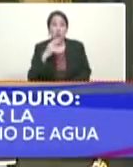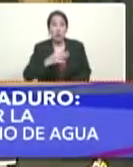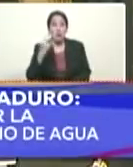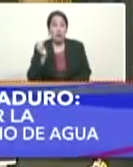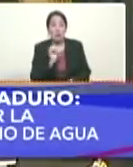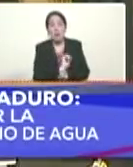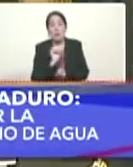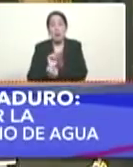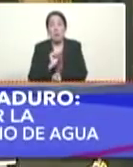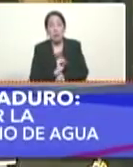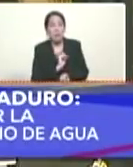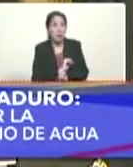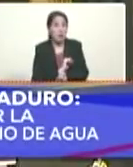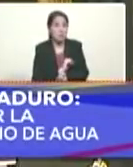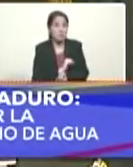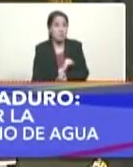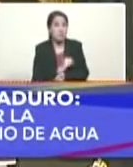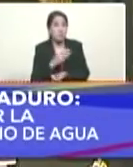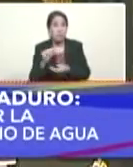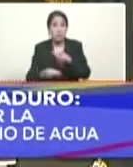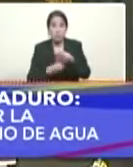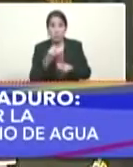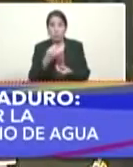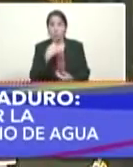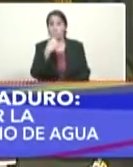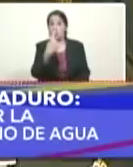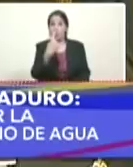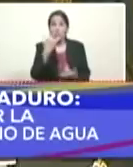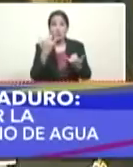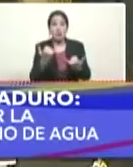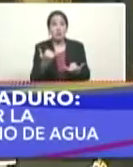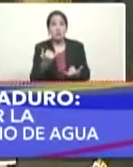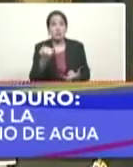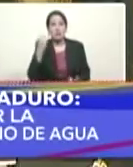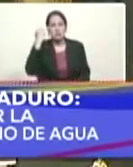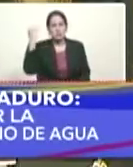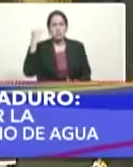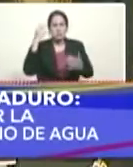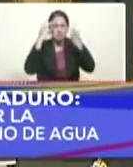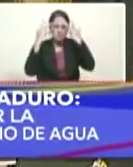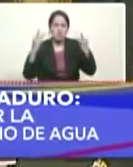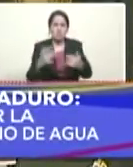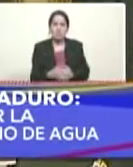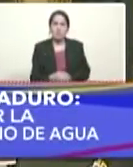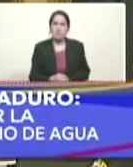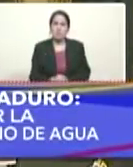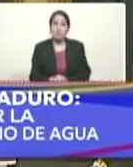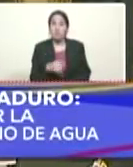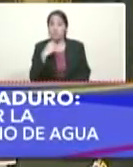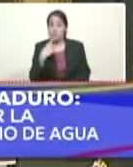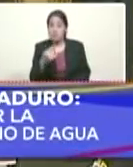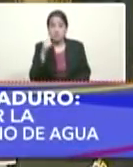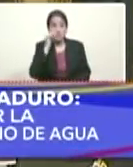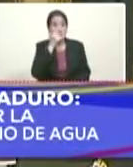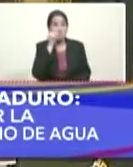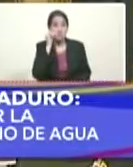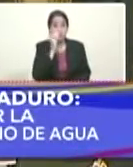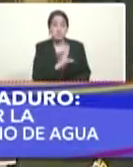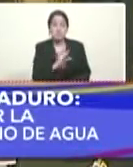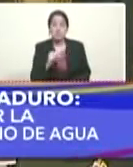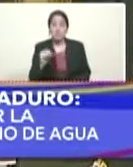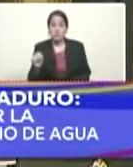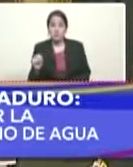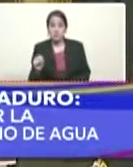a los autores materiales y confesaron quién eran los actores intelectuales buena parte de lo que dice el vídeo de cnn